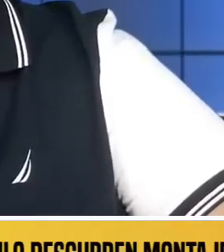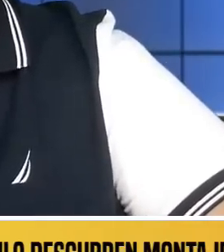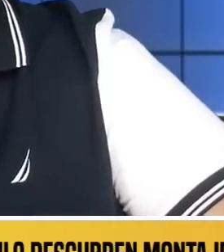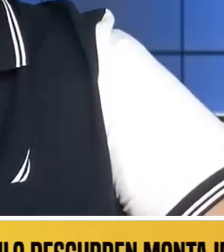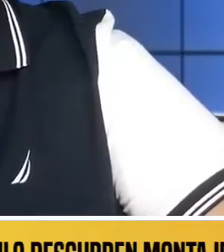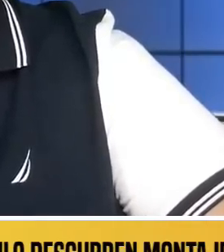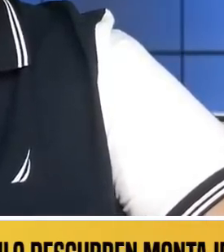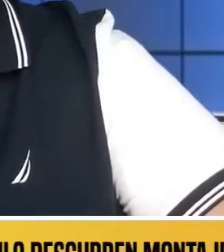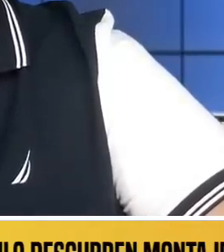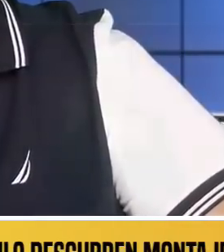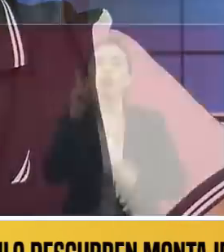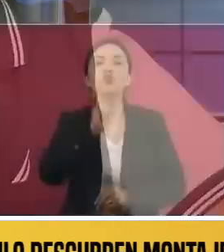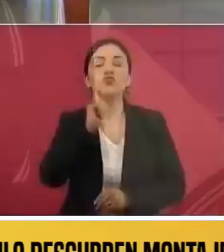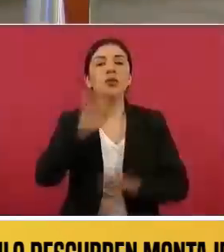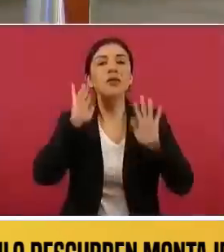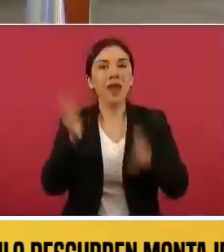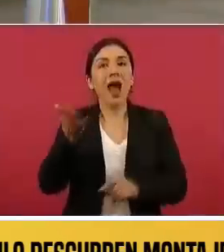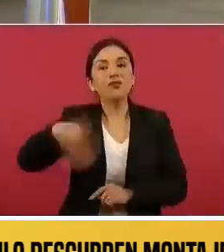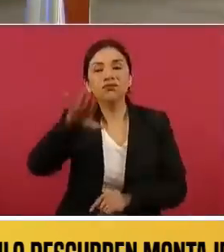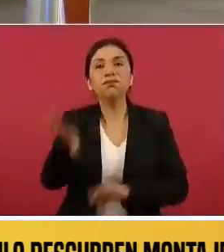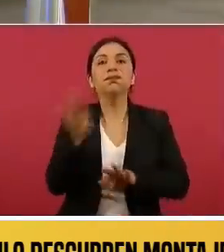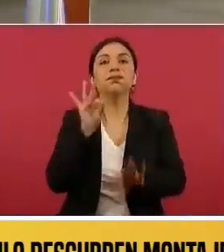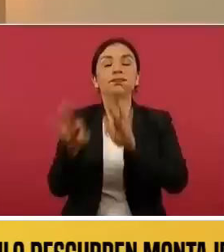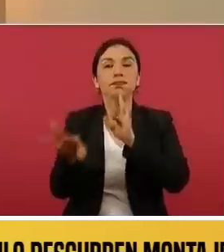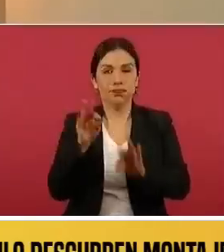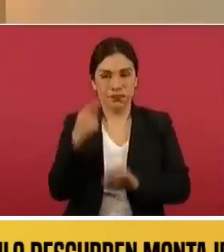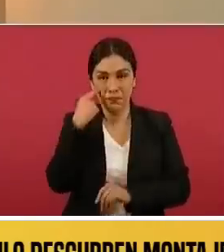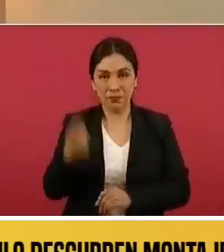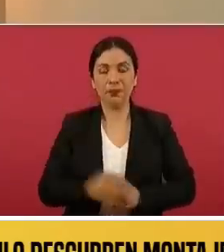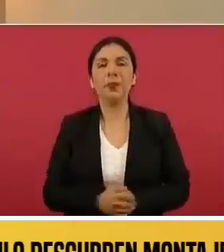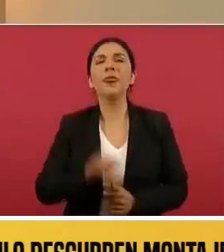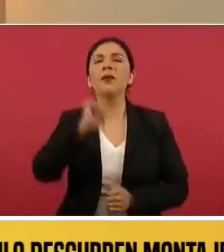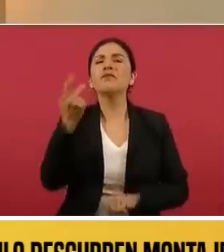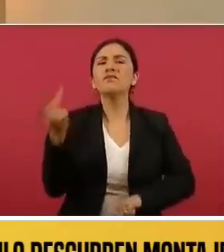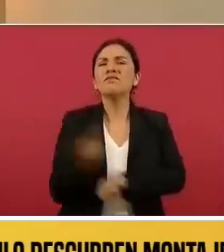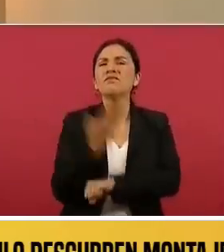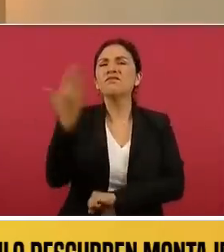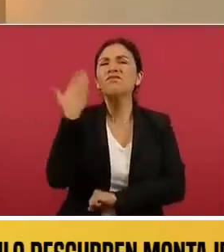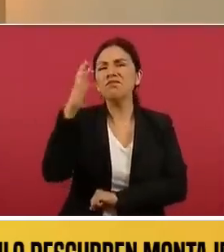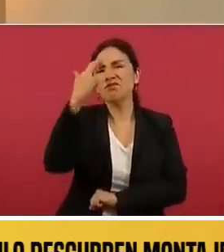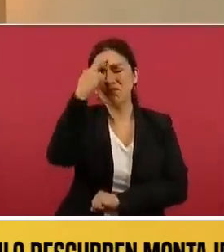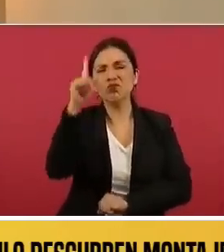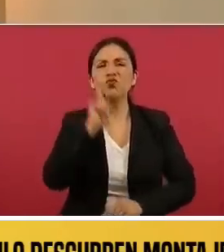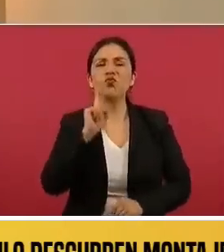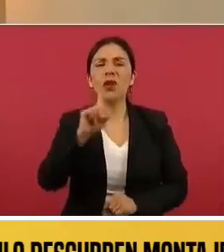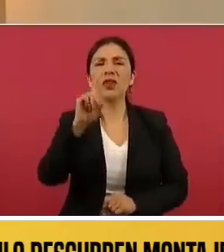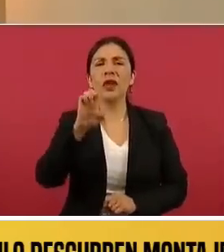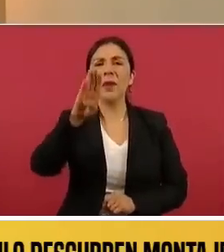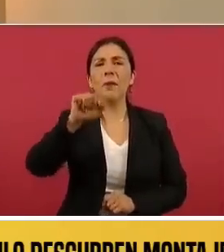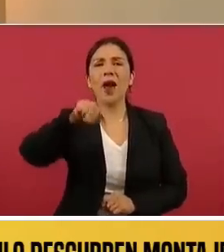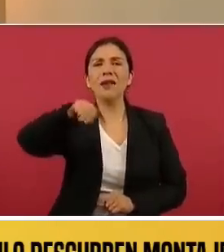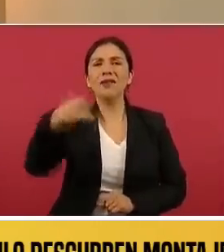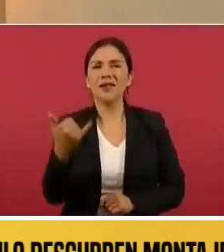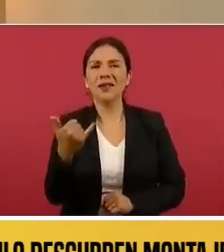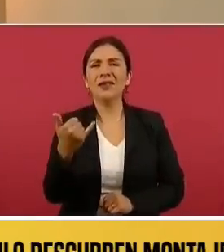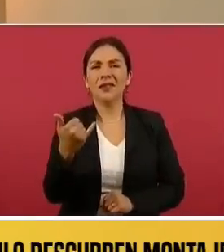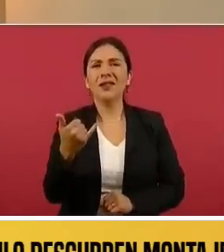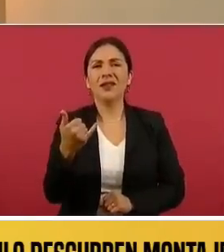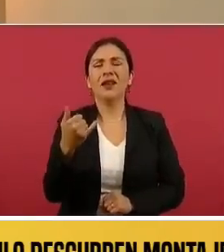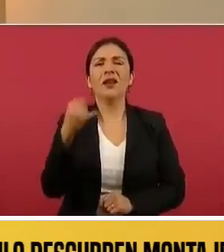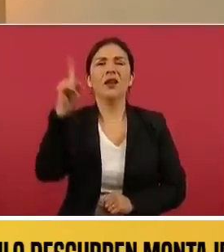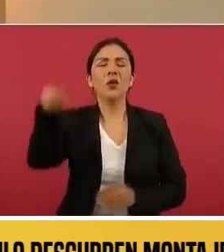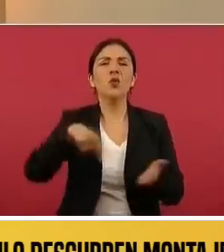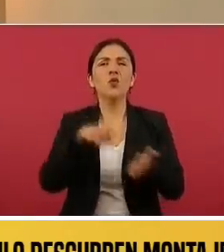de Seguridad Ciudadana. El caso de Devani Susana Escobar Basaldúa, acontecido